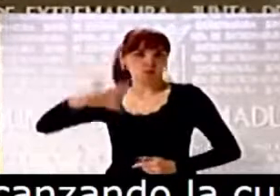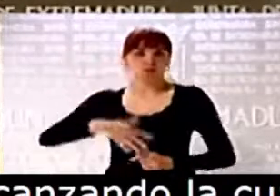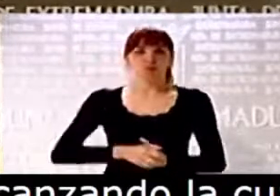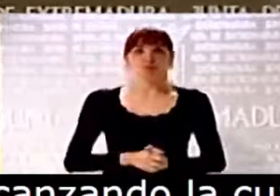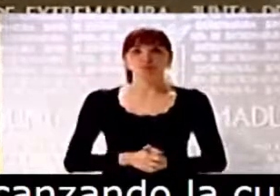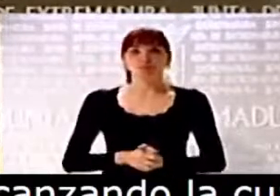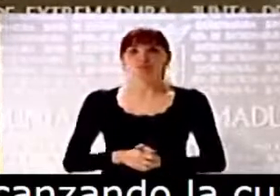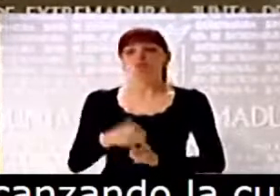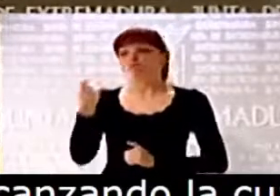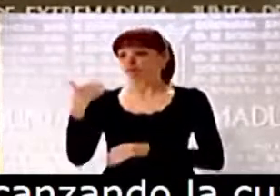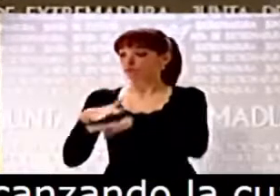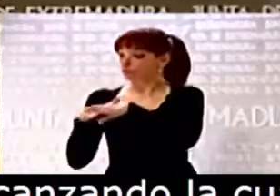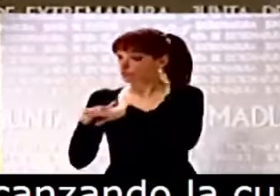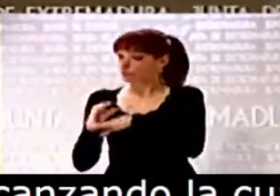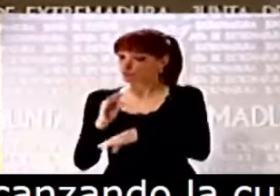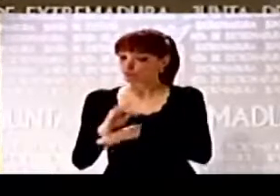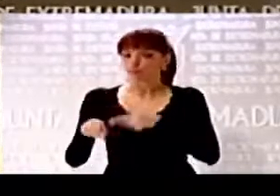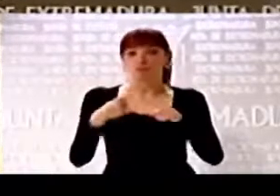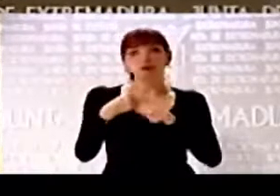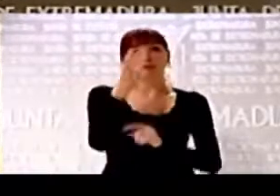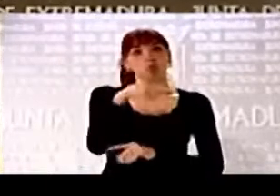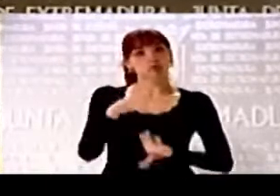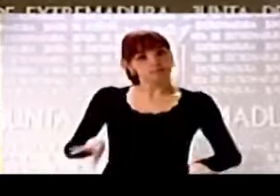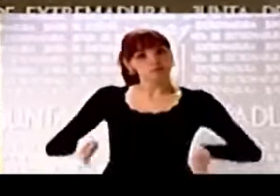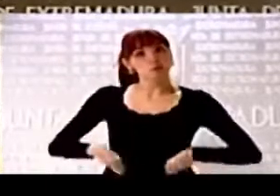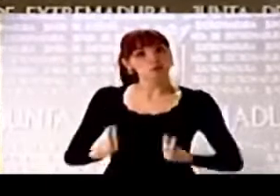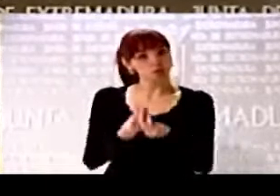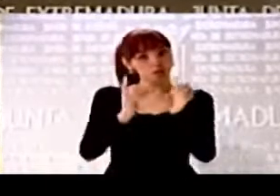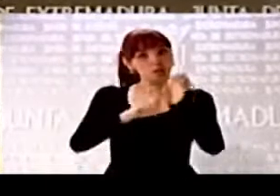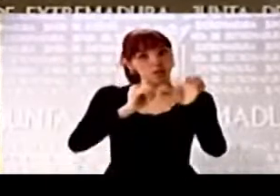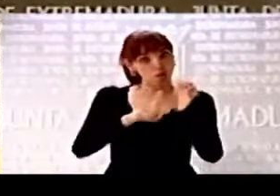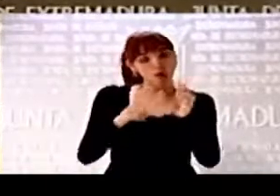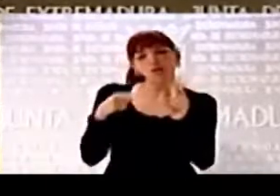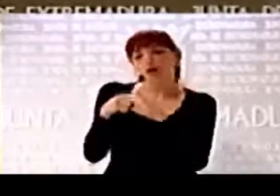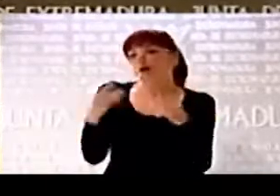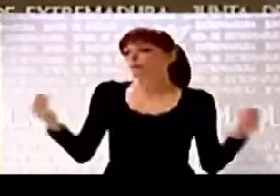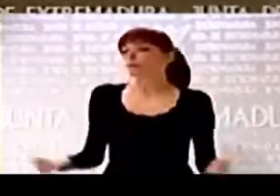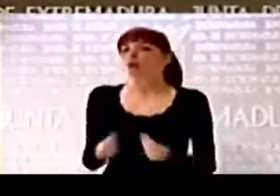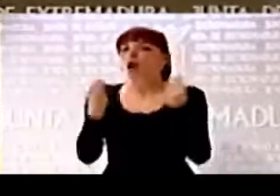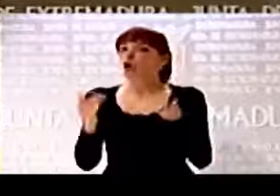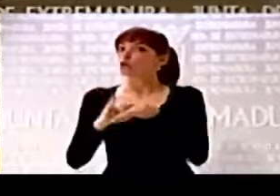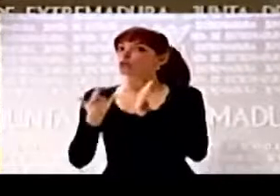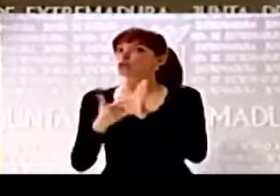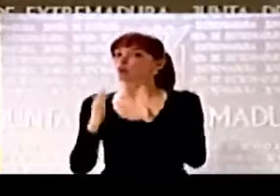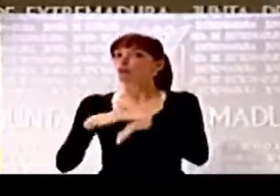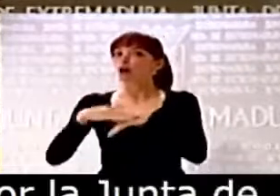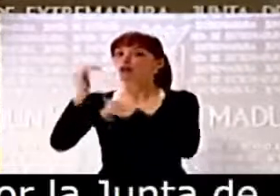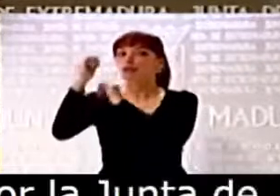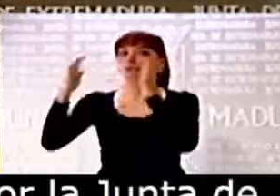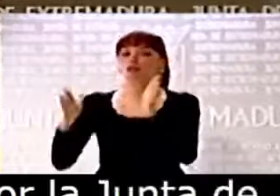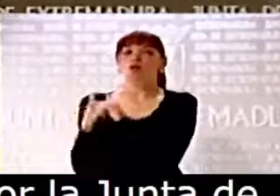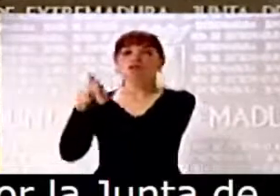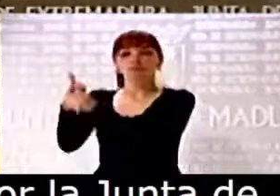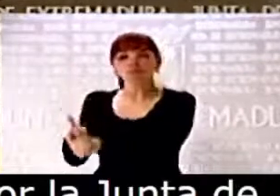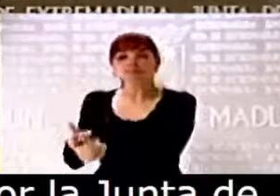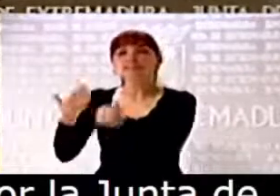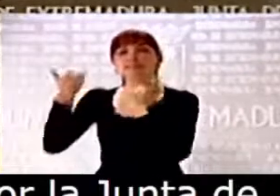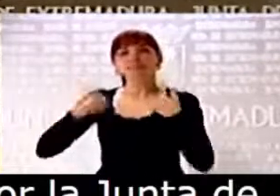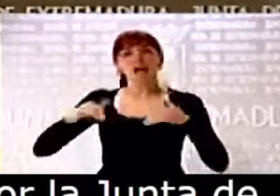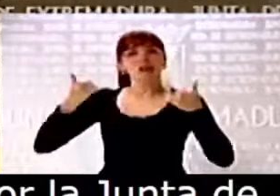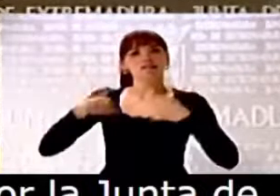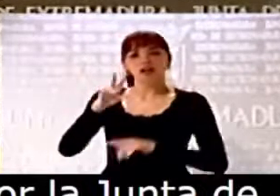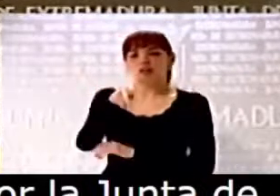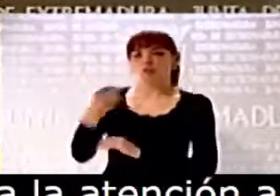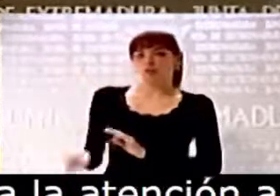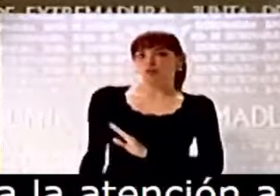del Estado y los compromisos asumidos por la Junta de Extremadura en la mejora del sistema para la atención a la dependencia ya están dando sus